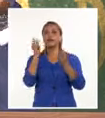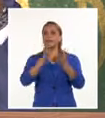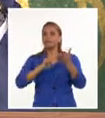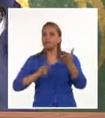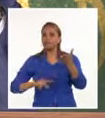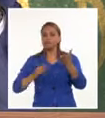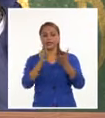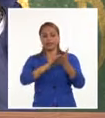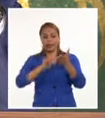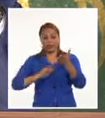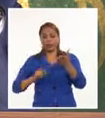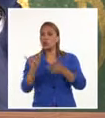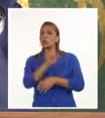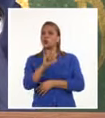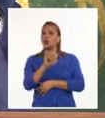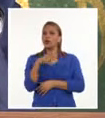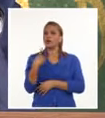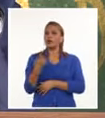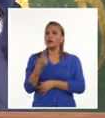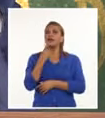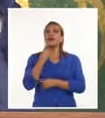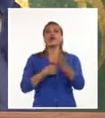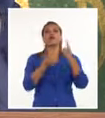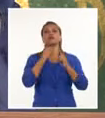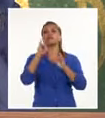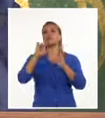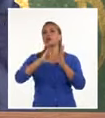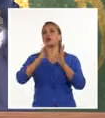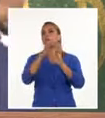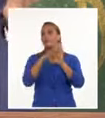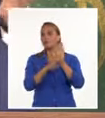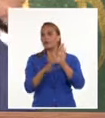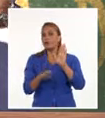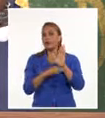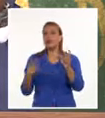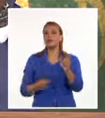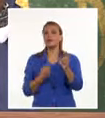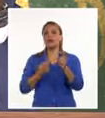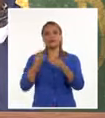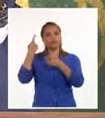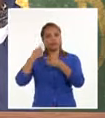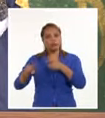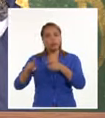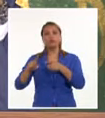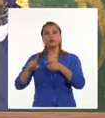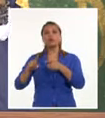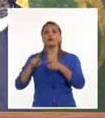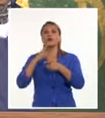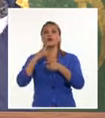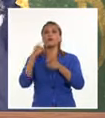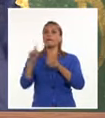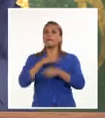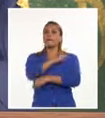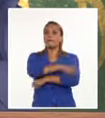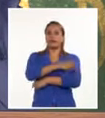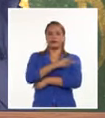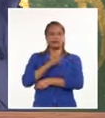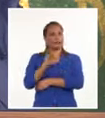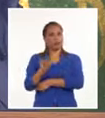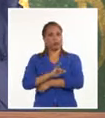sucedió en programas de lucha contra el analfabetismo en otros países, no solamente del ALBA, sino fuera del